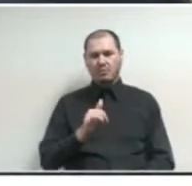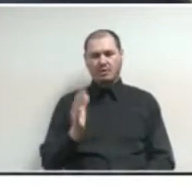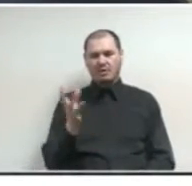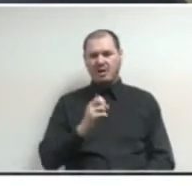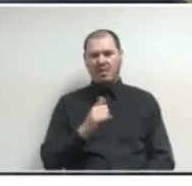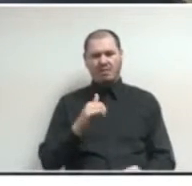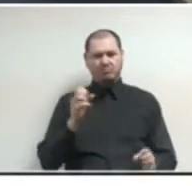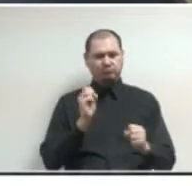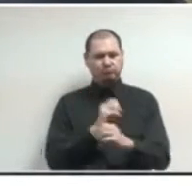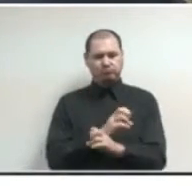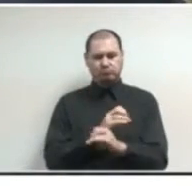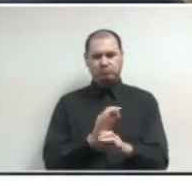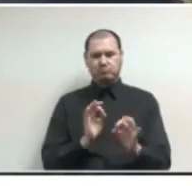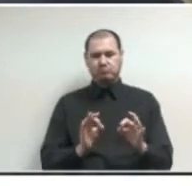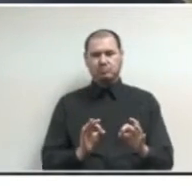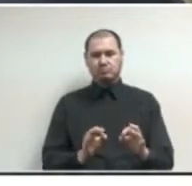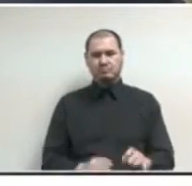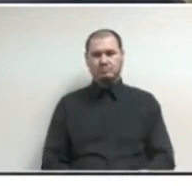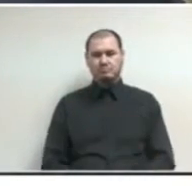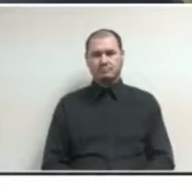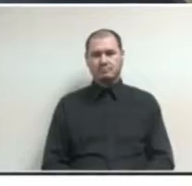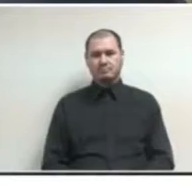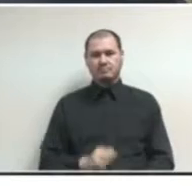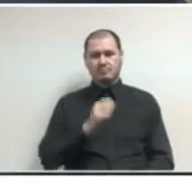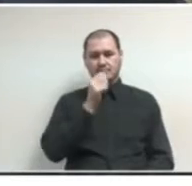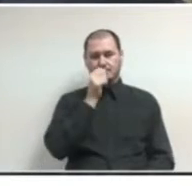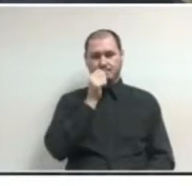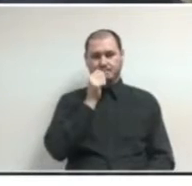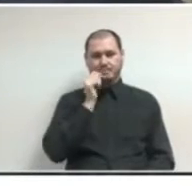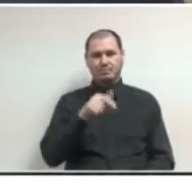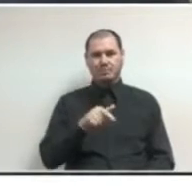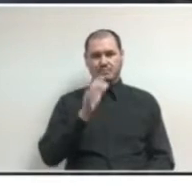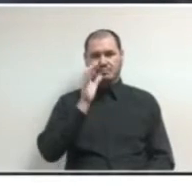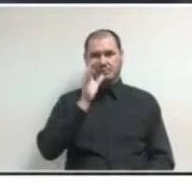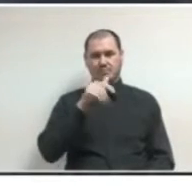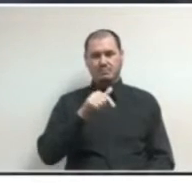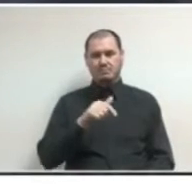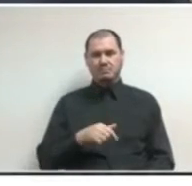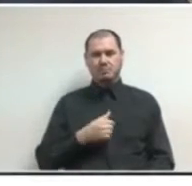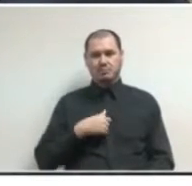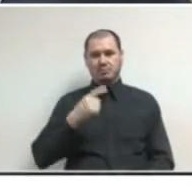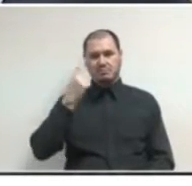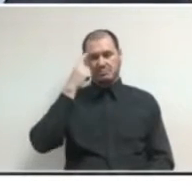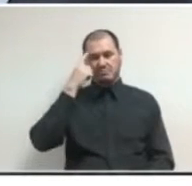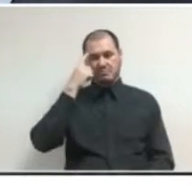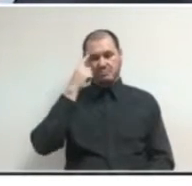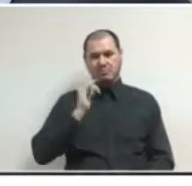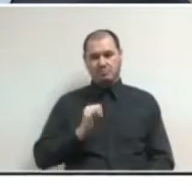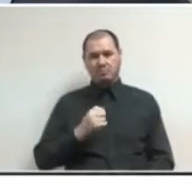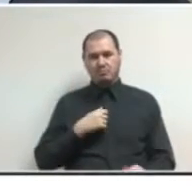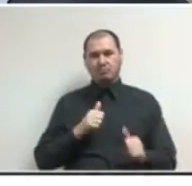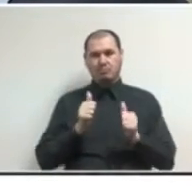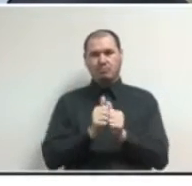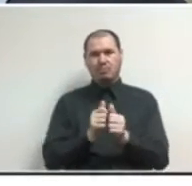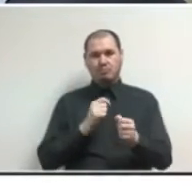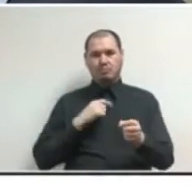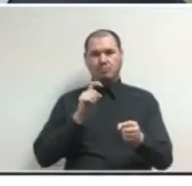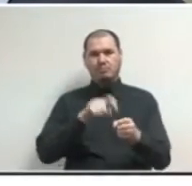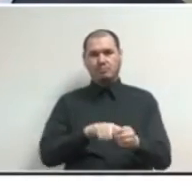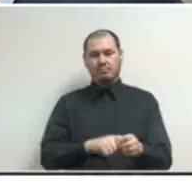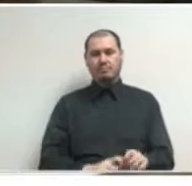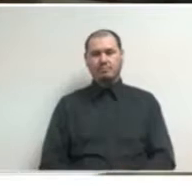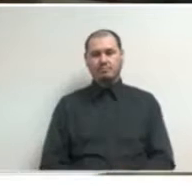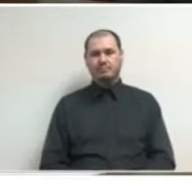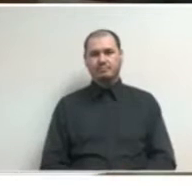Sí, Guaráramo, hoy Poná, hoy en condiciones con Ancuatía, ahí podemos ser a Moinuta con